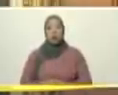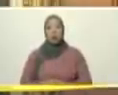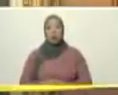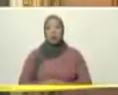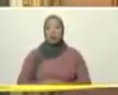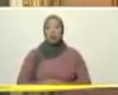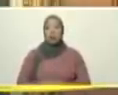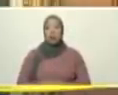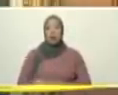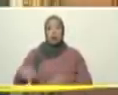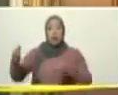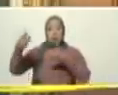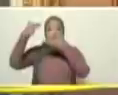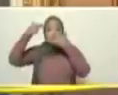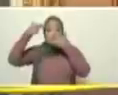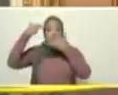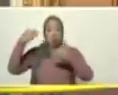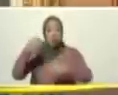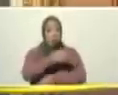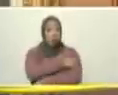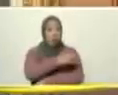extremistas y terroristas desde la derecha.